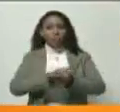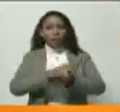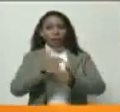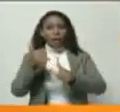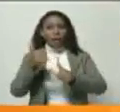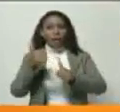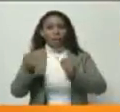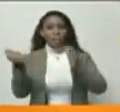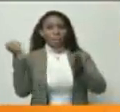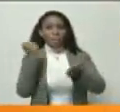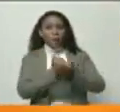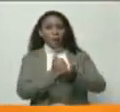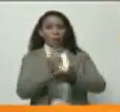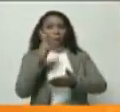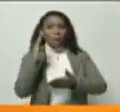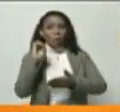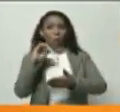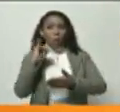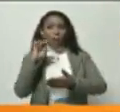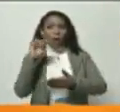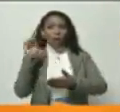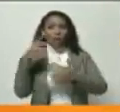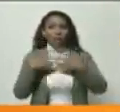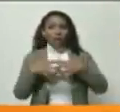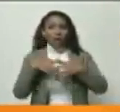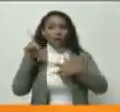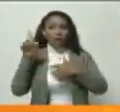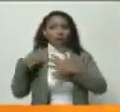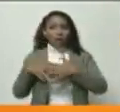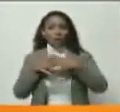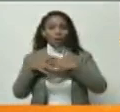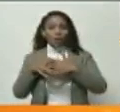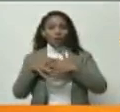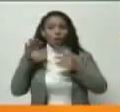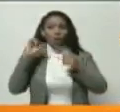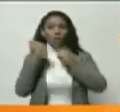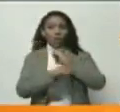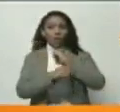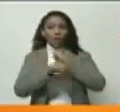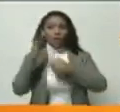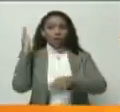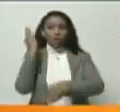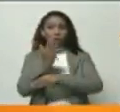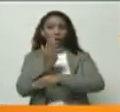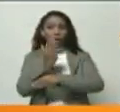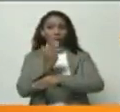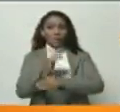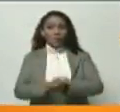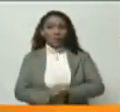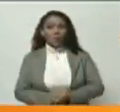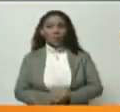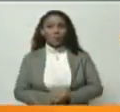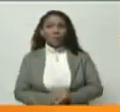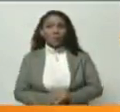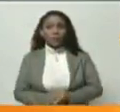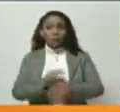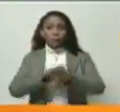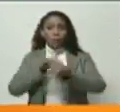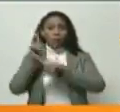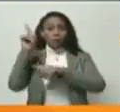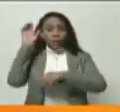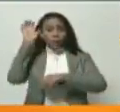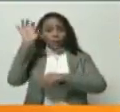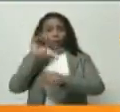la marca Boeing, como es fabricada en Estados Unidos, y Conviasa está sancionada precisamente por ese país.